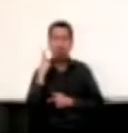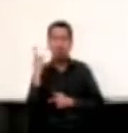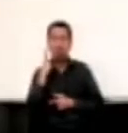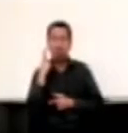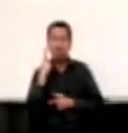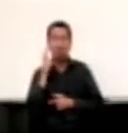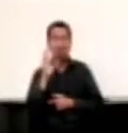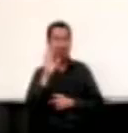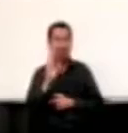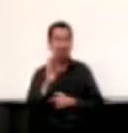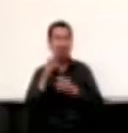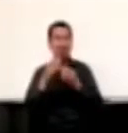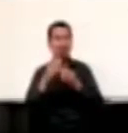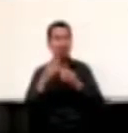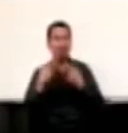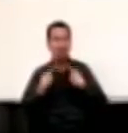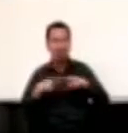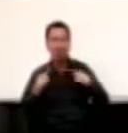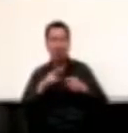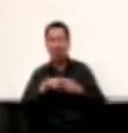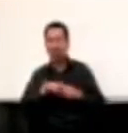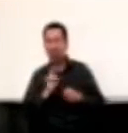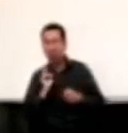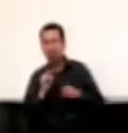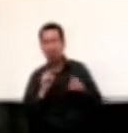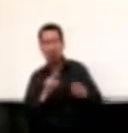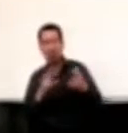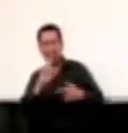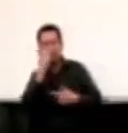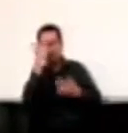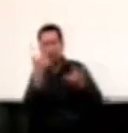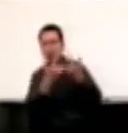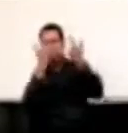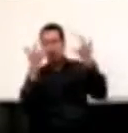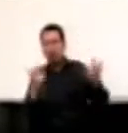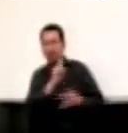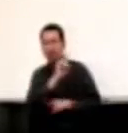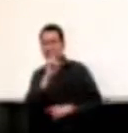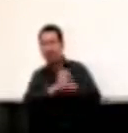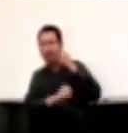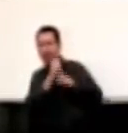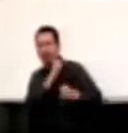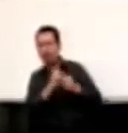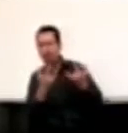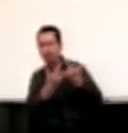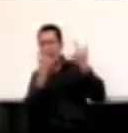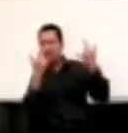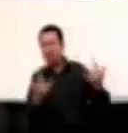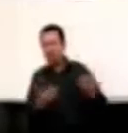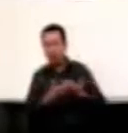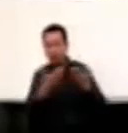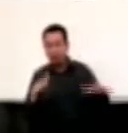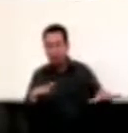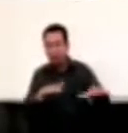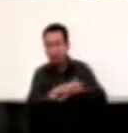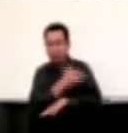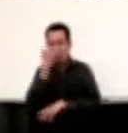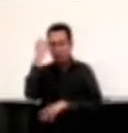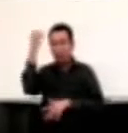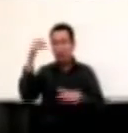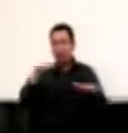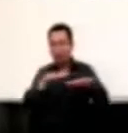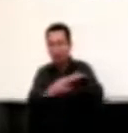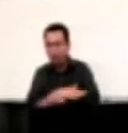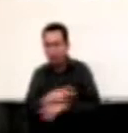que la pérdida de arraigo, estabilidad y raíces en la población mexicana de las principales fuerzas partidistas, y algo quizás parecido a una especie de